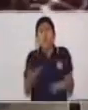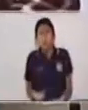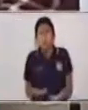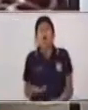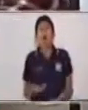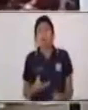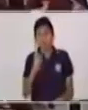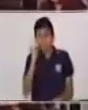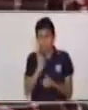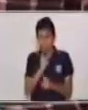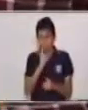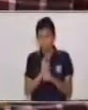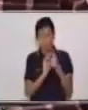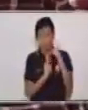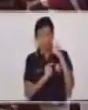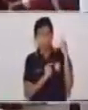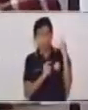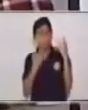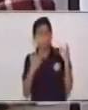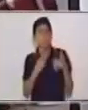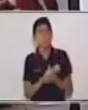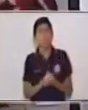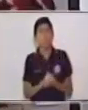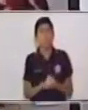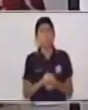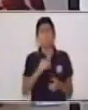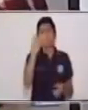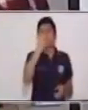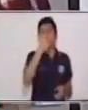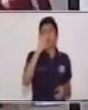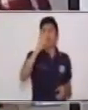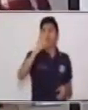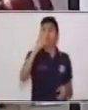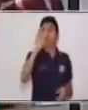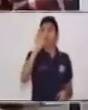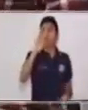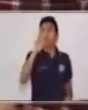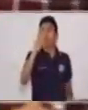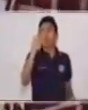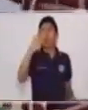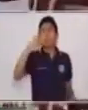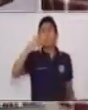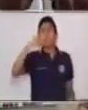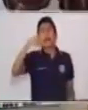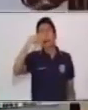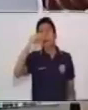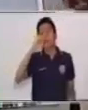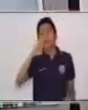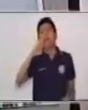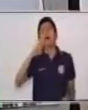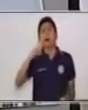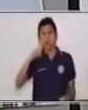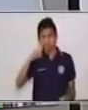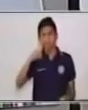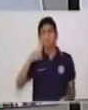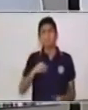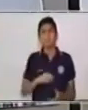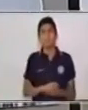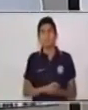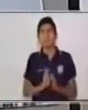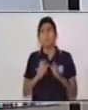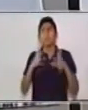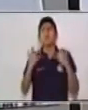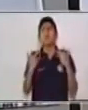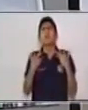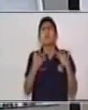Correcto. En va a ser un subordinante. Y lo vamos a determinar como un sub. Y